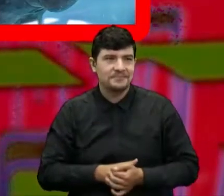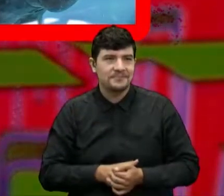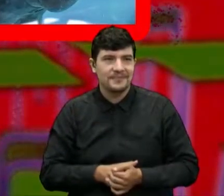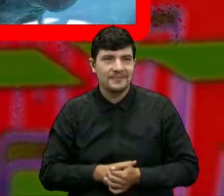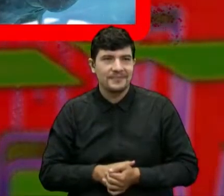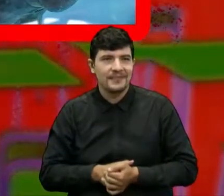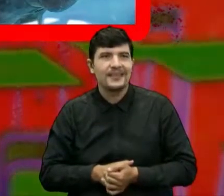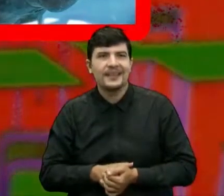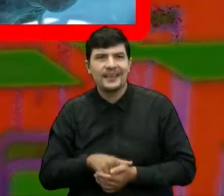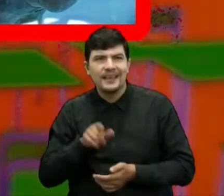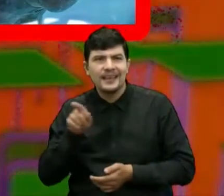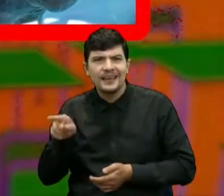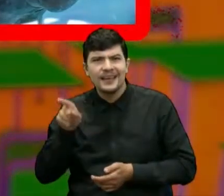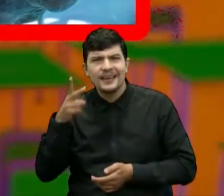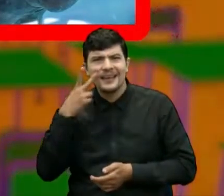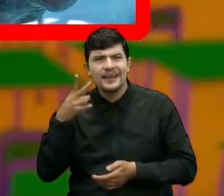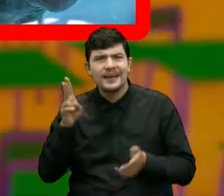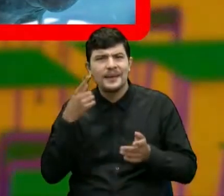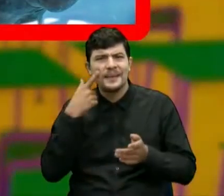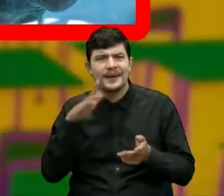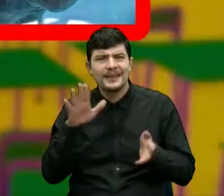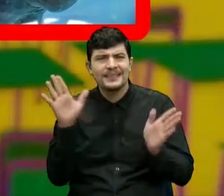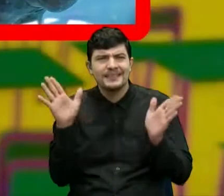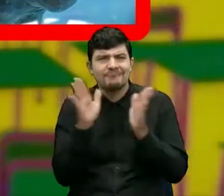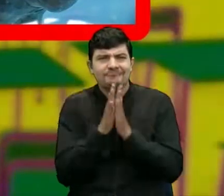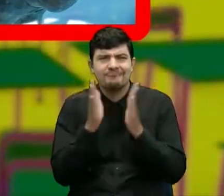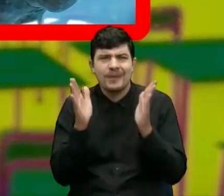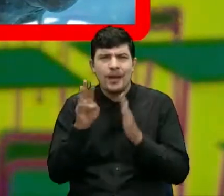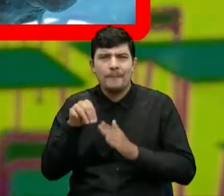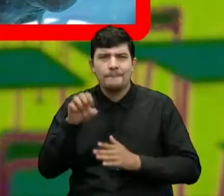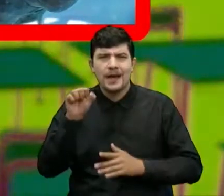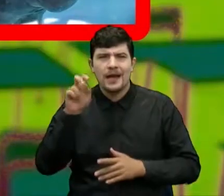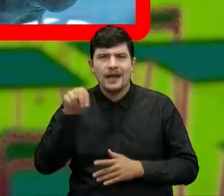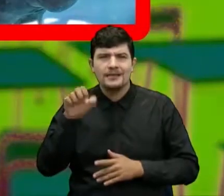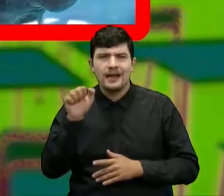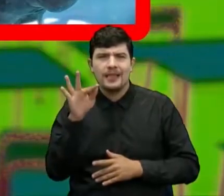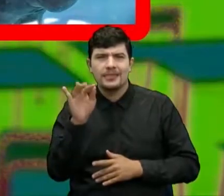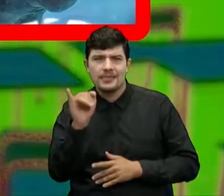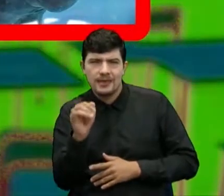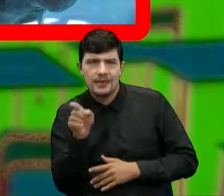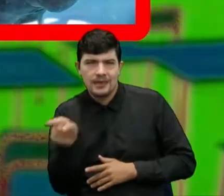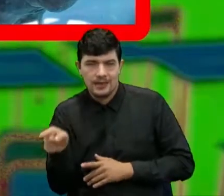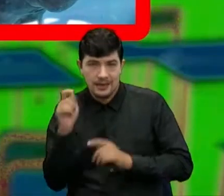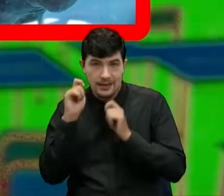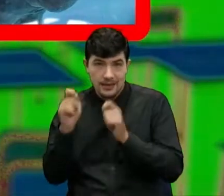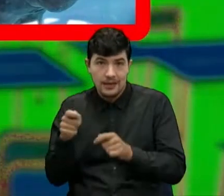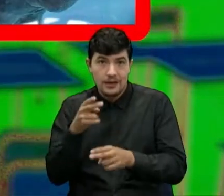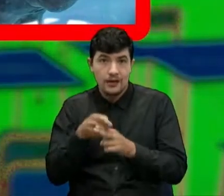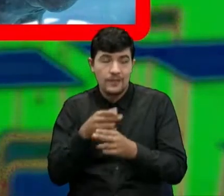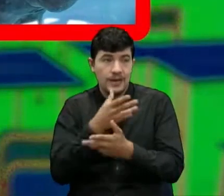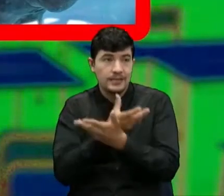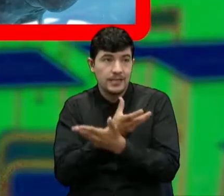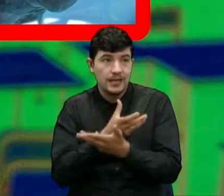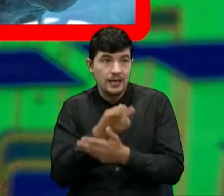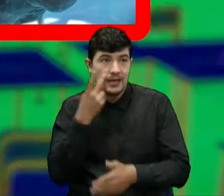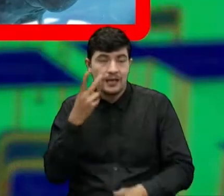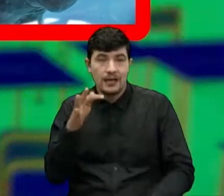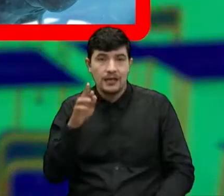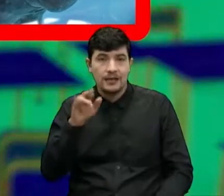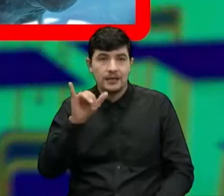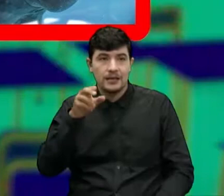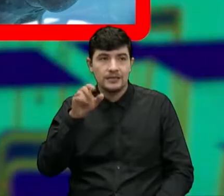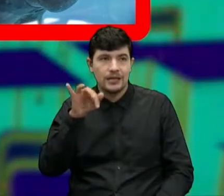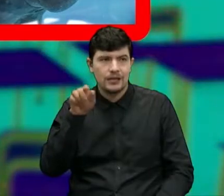Caribe Manatí del Caribe Y científicamente Se llama Trichechus Manatus Trichechus Manatus Sí